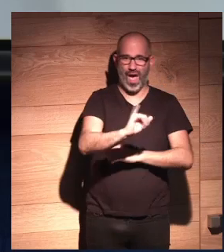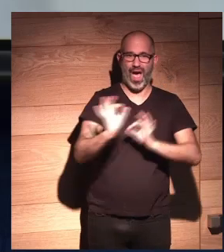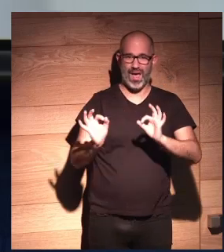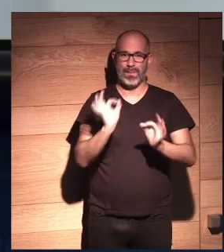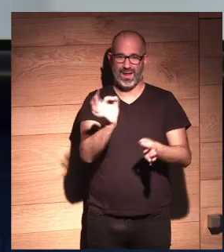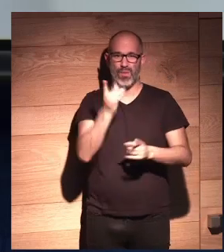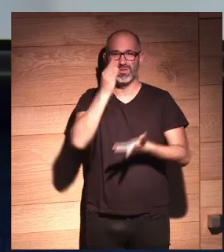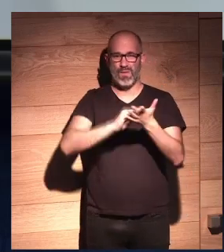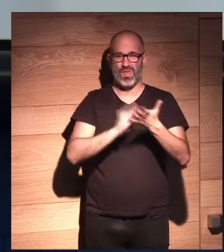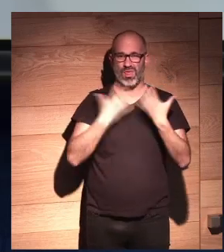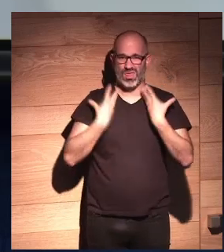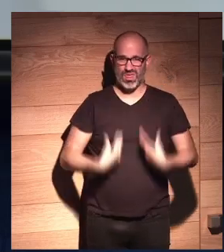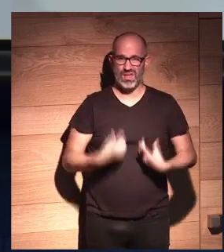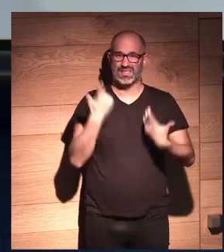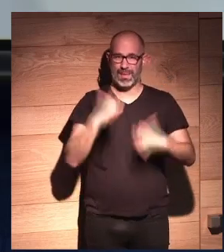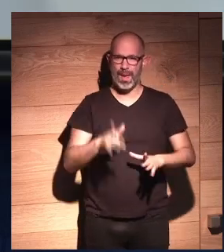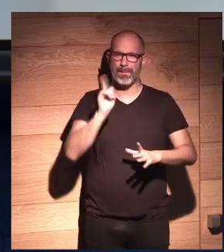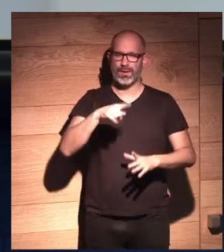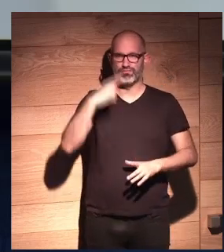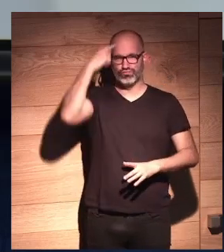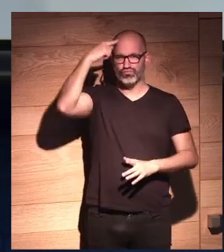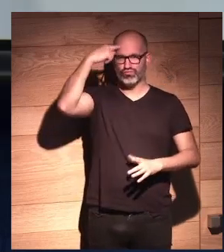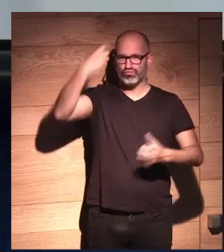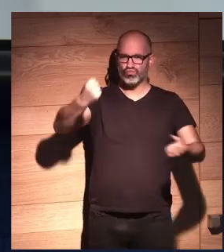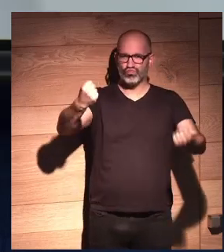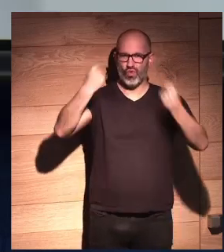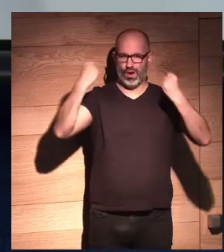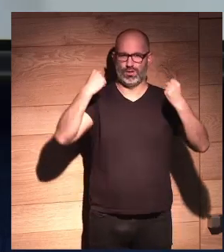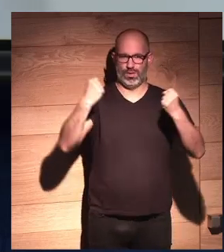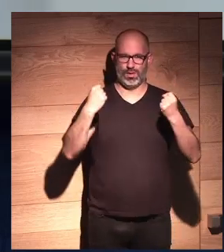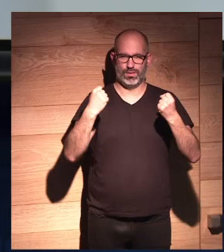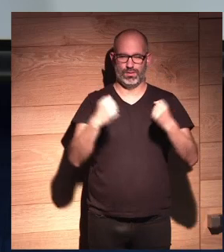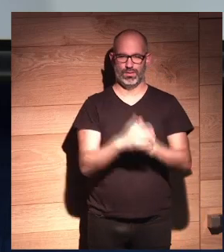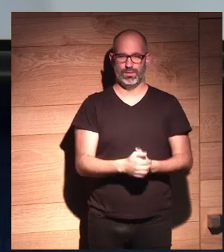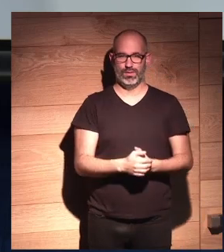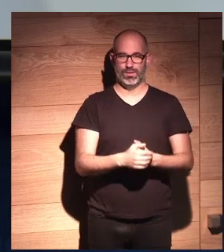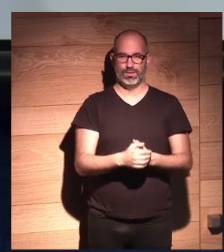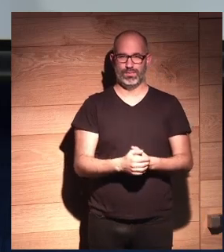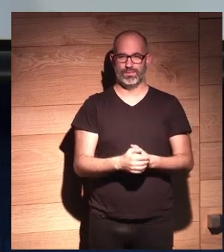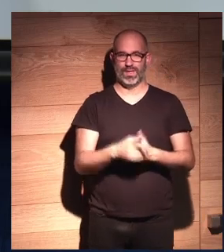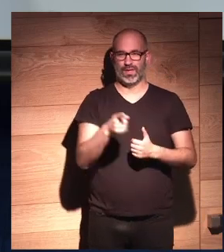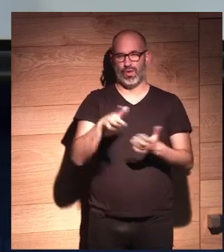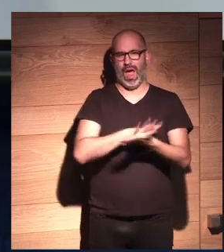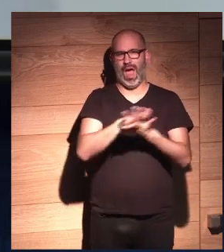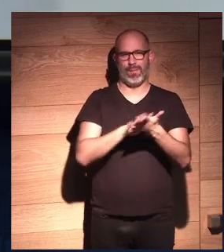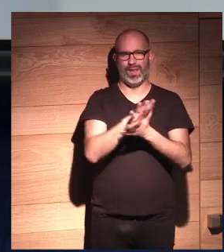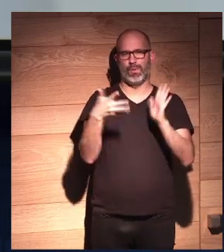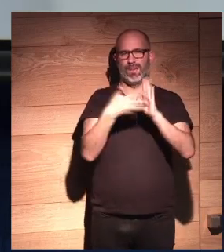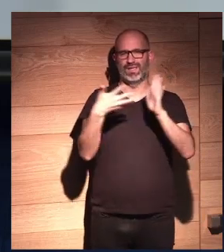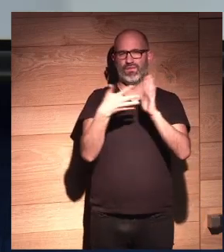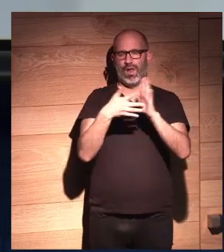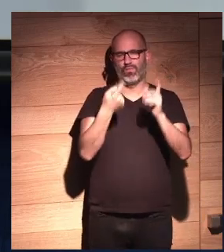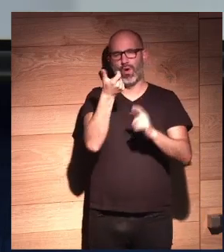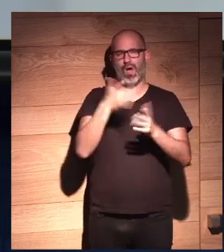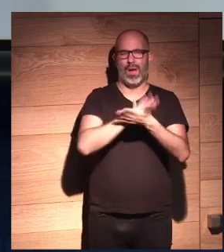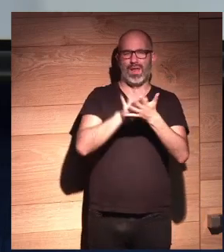de desánimo, pero sí ganáis mucha fuerza, o sea, salís muy reforzados de esa lucha. Esto lo estoy hablando un poco así a lo bestia, ¿no? De la lucha